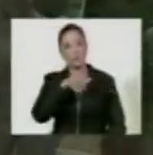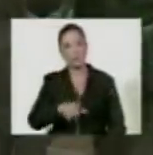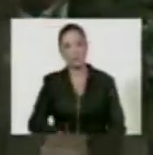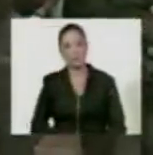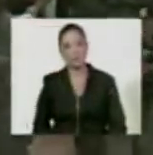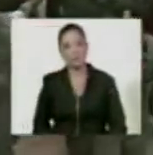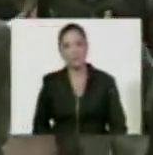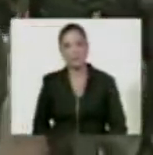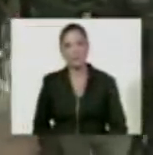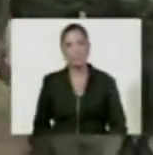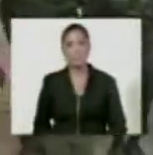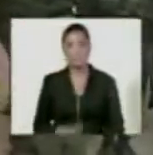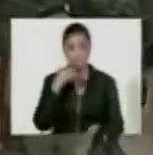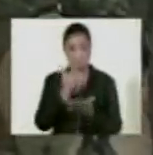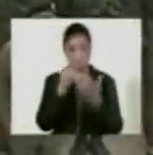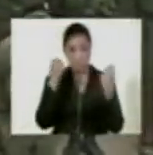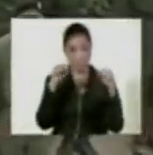este ejercicio